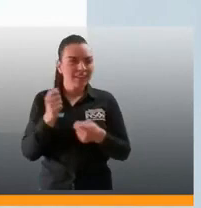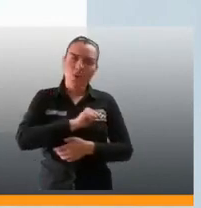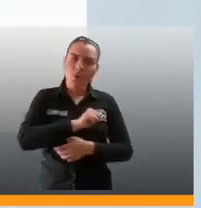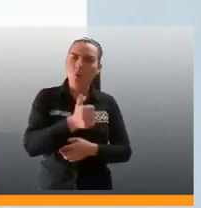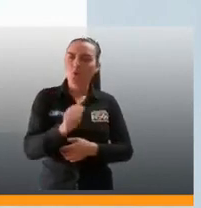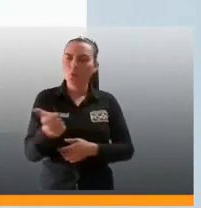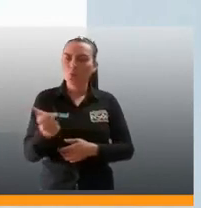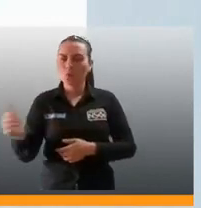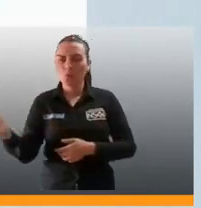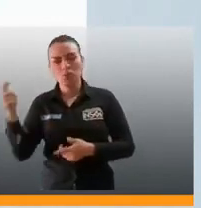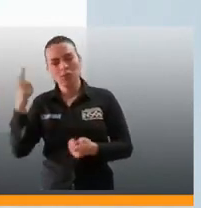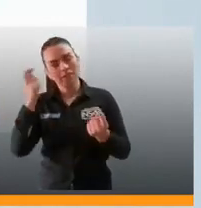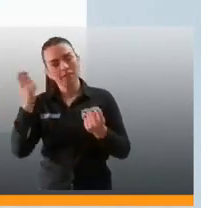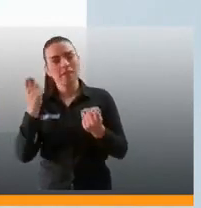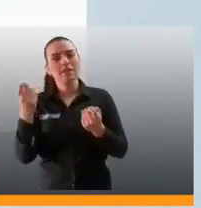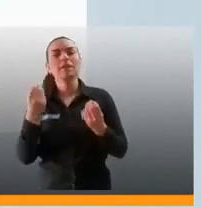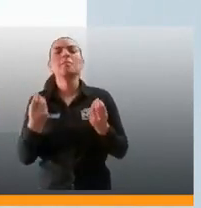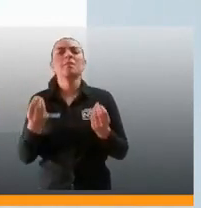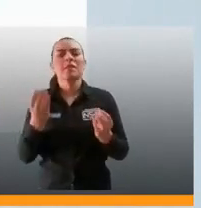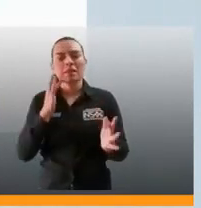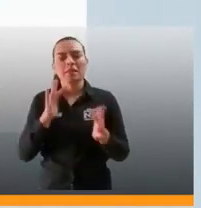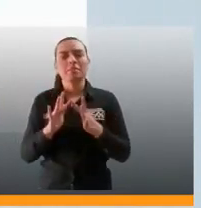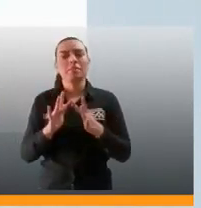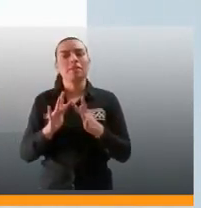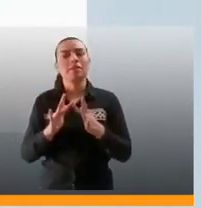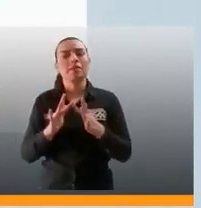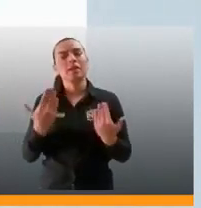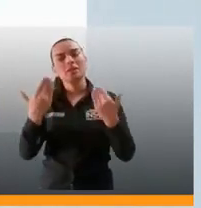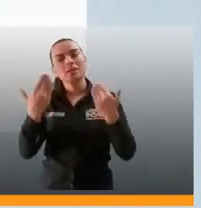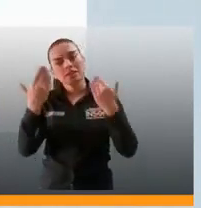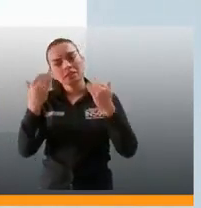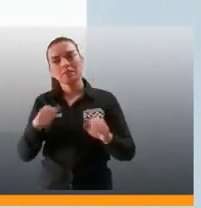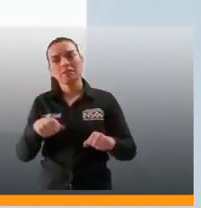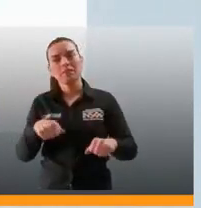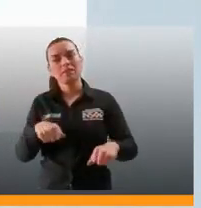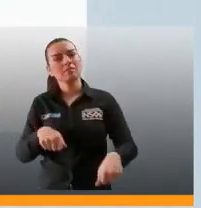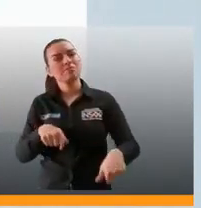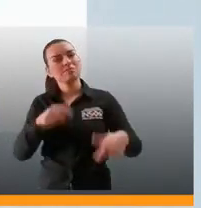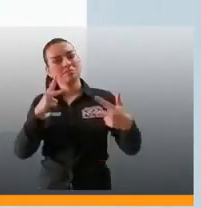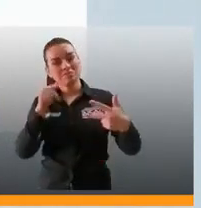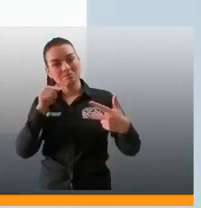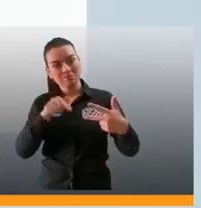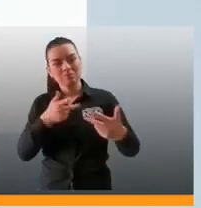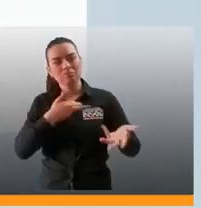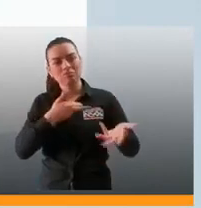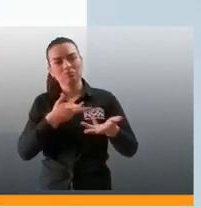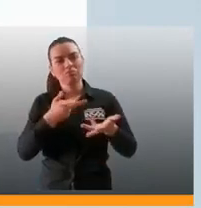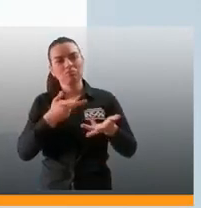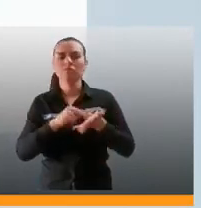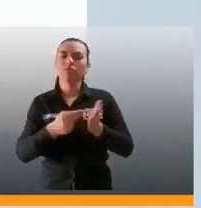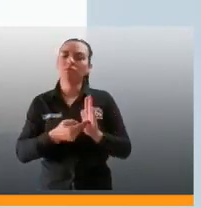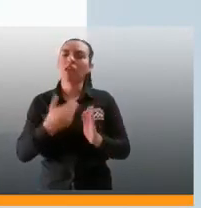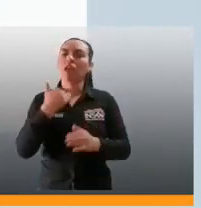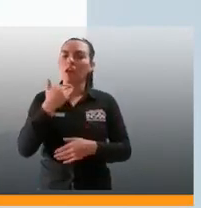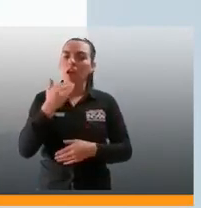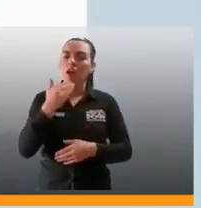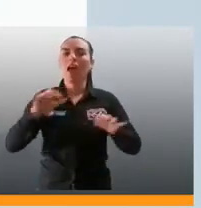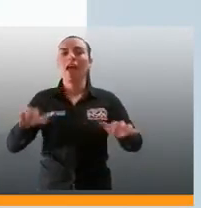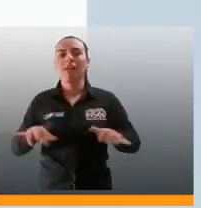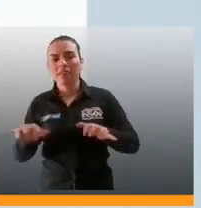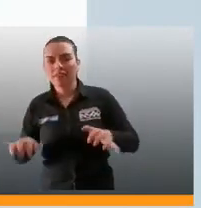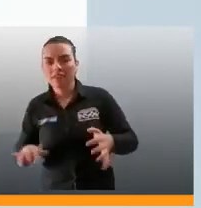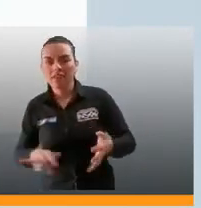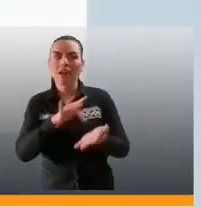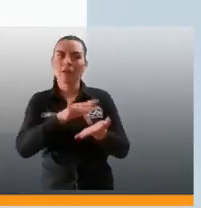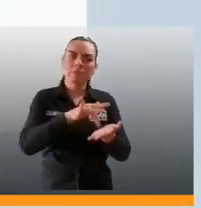donde ese espacio realmente nos conlleve a proponer actividades que